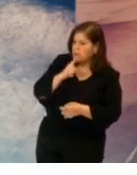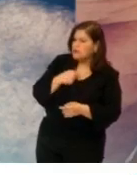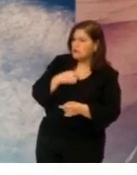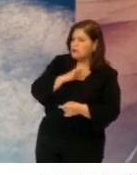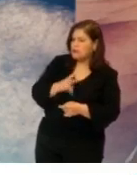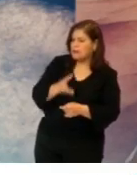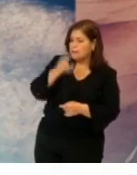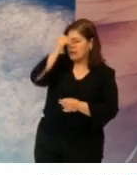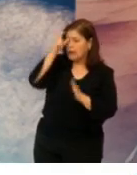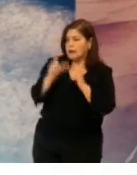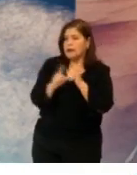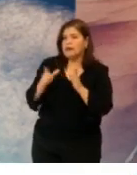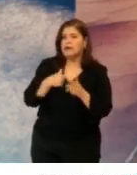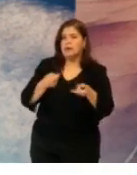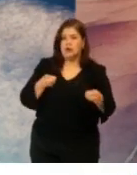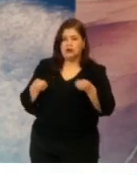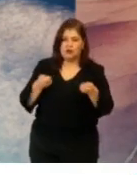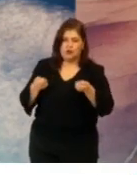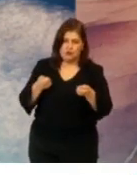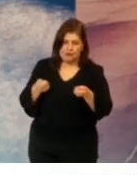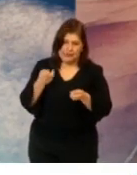riesgo. Gracias.